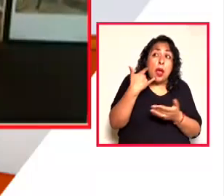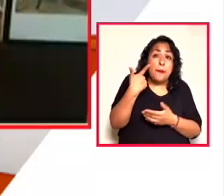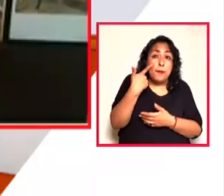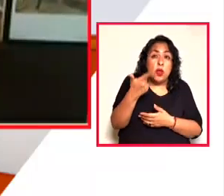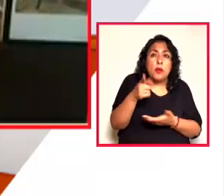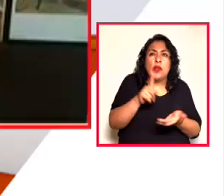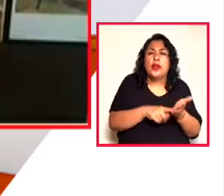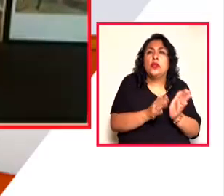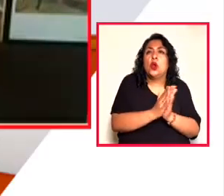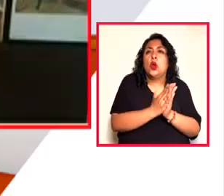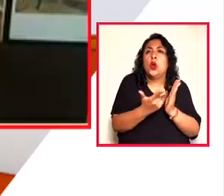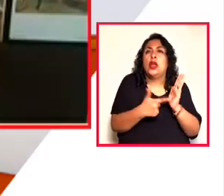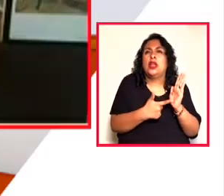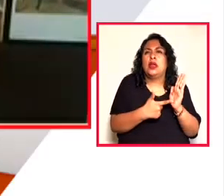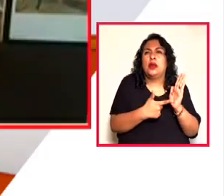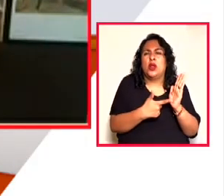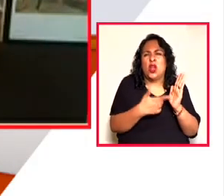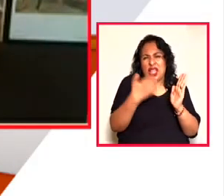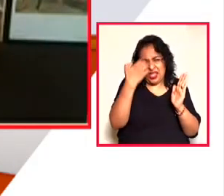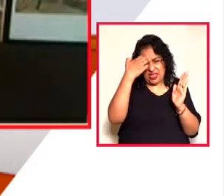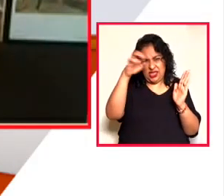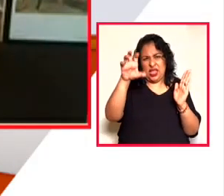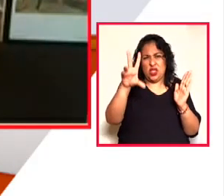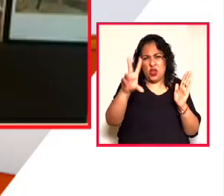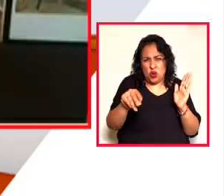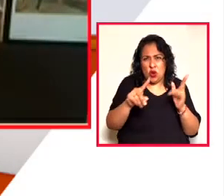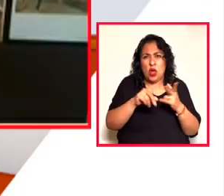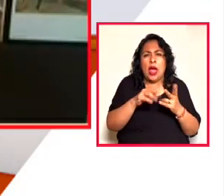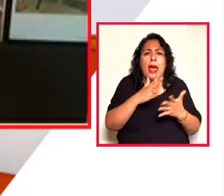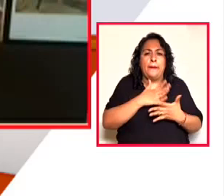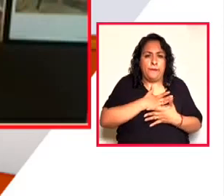libro Extraño No, Amor, el Tuyo.